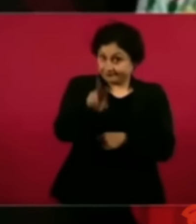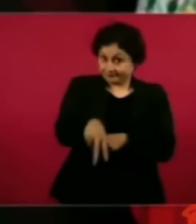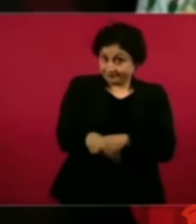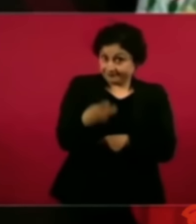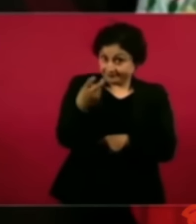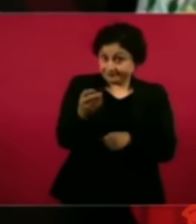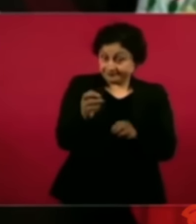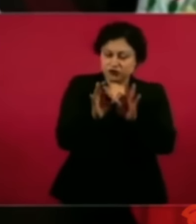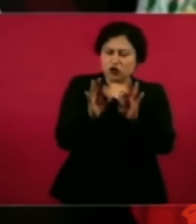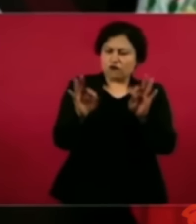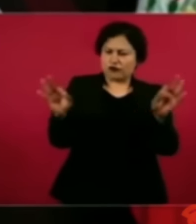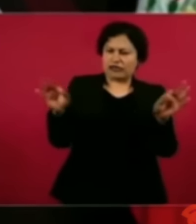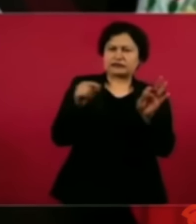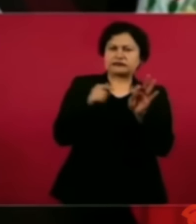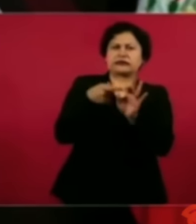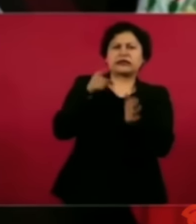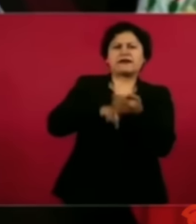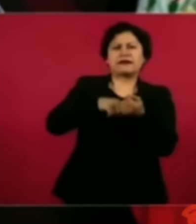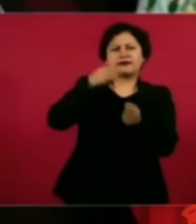idea